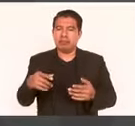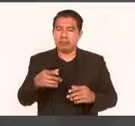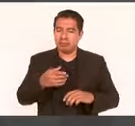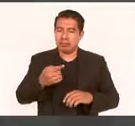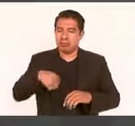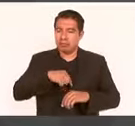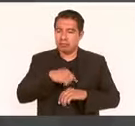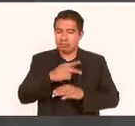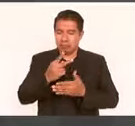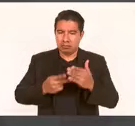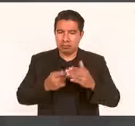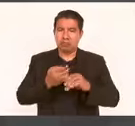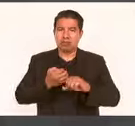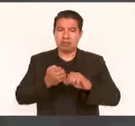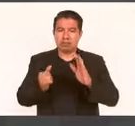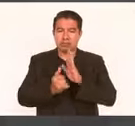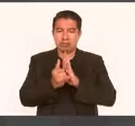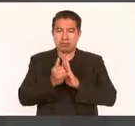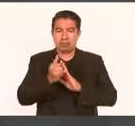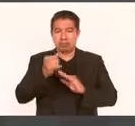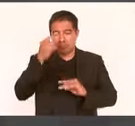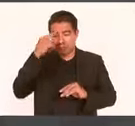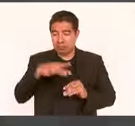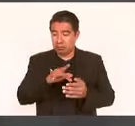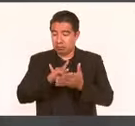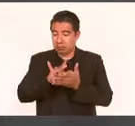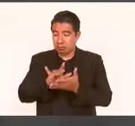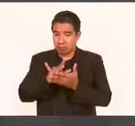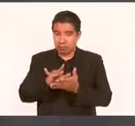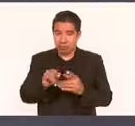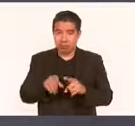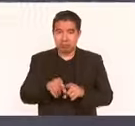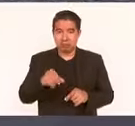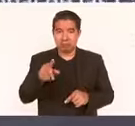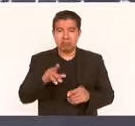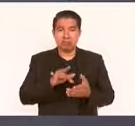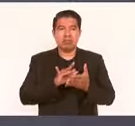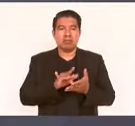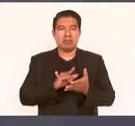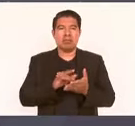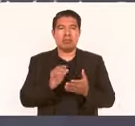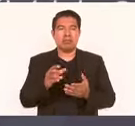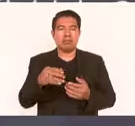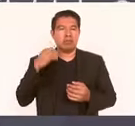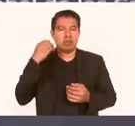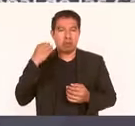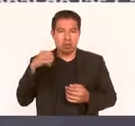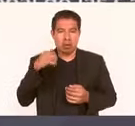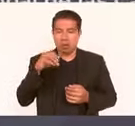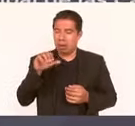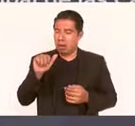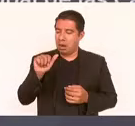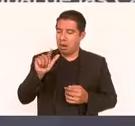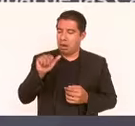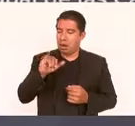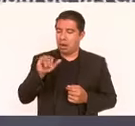reconstrucción y en otras acciones con el apoyo del gobernador de Oaxaca, Alejandro